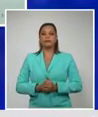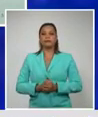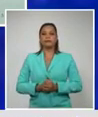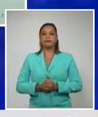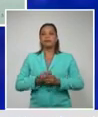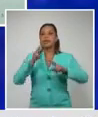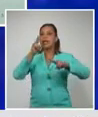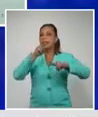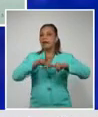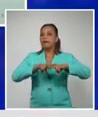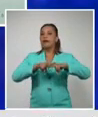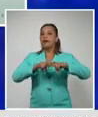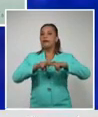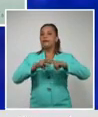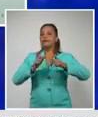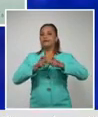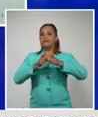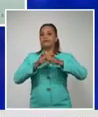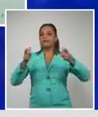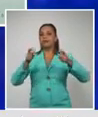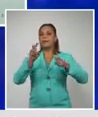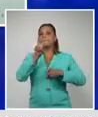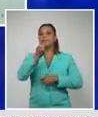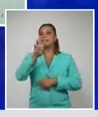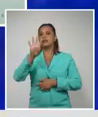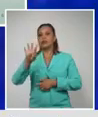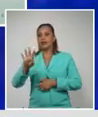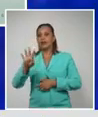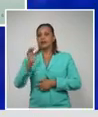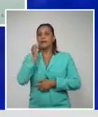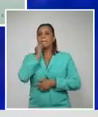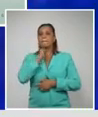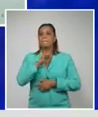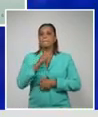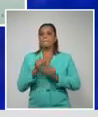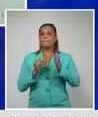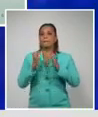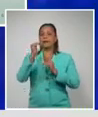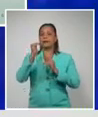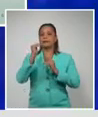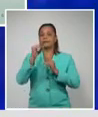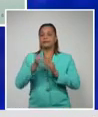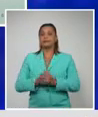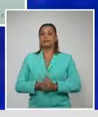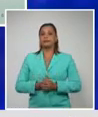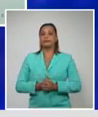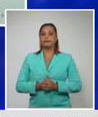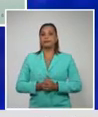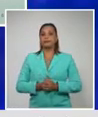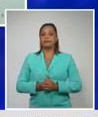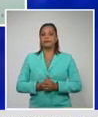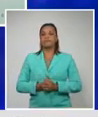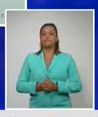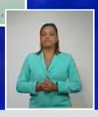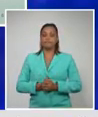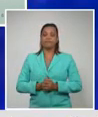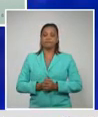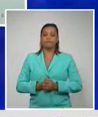Habana incrementa en 24 el número de casos autóctonos confirmados